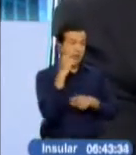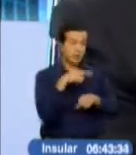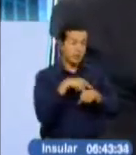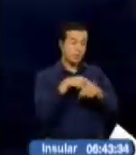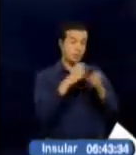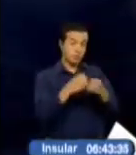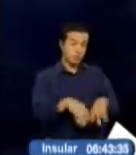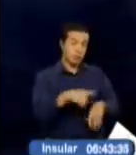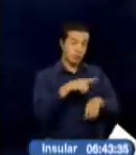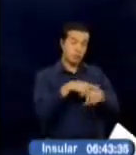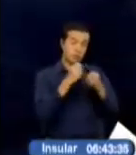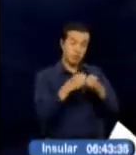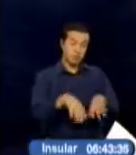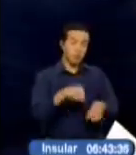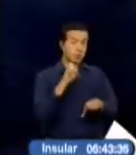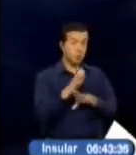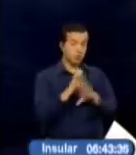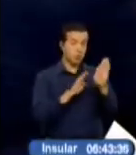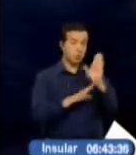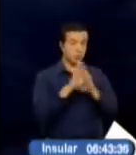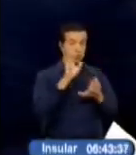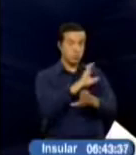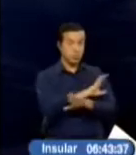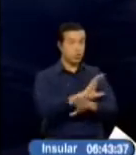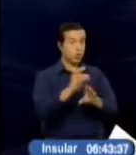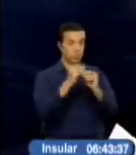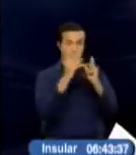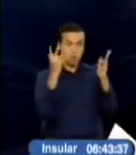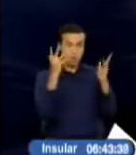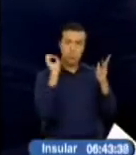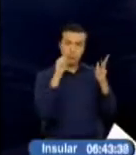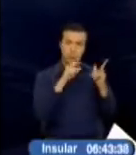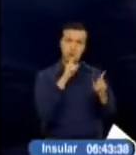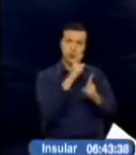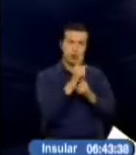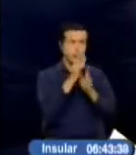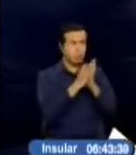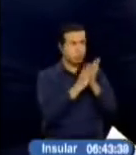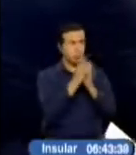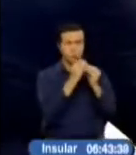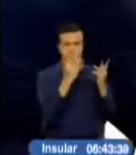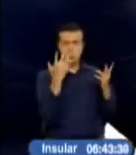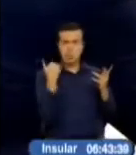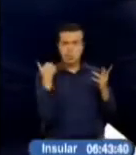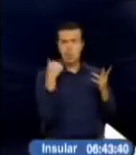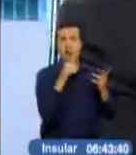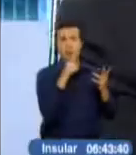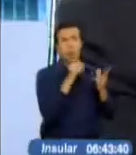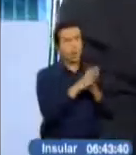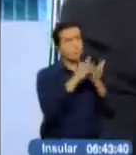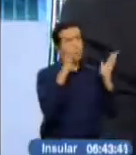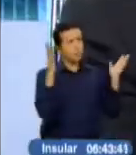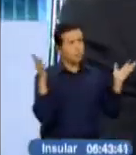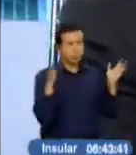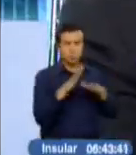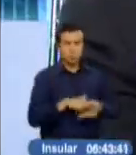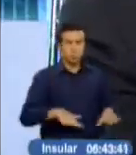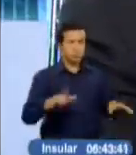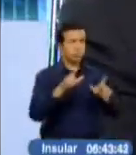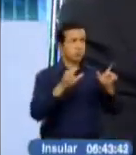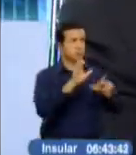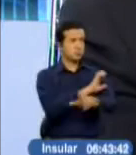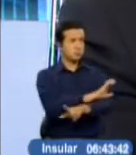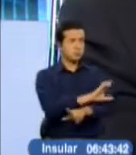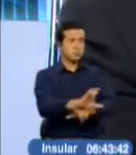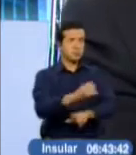el ecuador tiene un gran potencial el sector agropecuario un gran potencial en el sector agrícola tenemos recursos hídricos fabulosos pero la población rural se